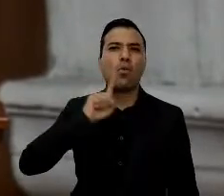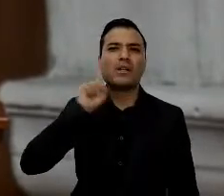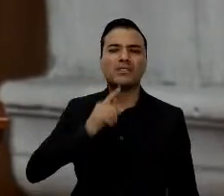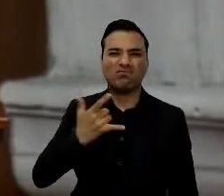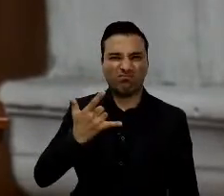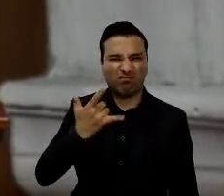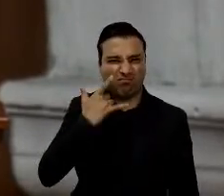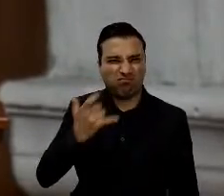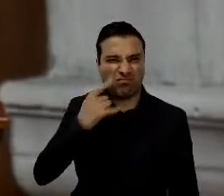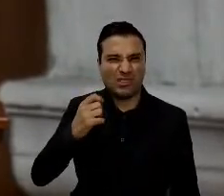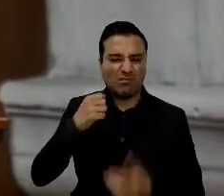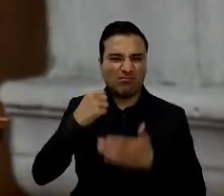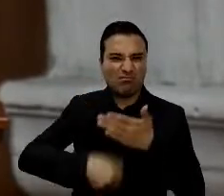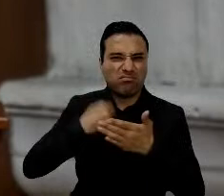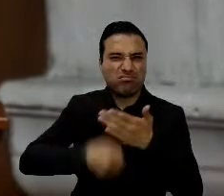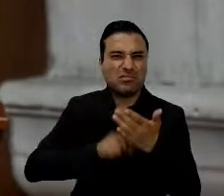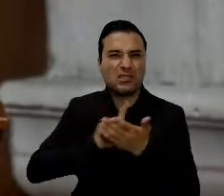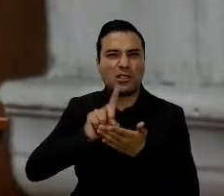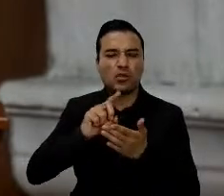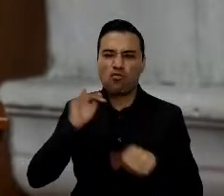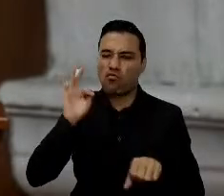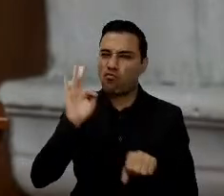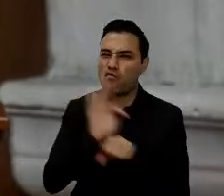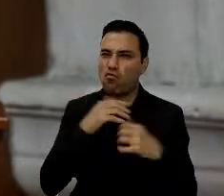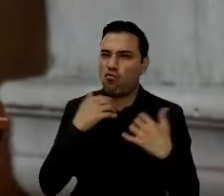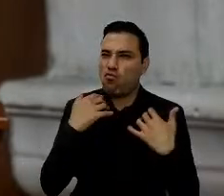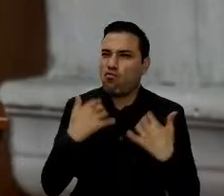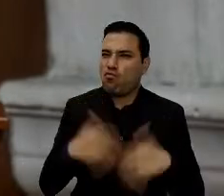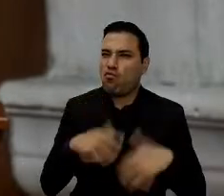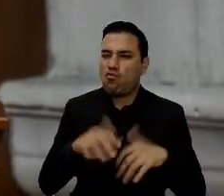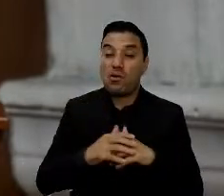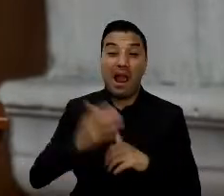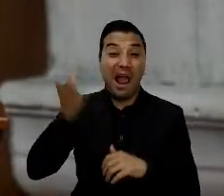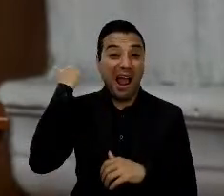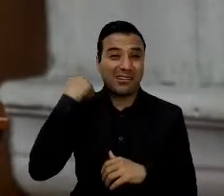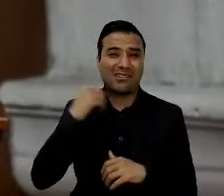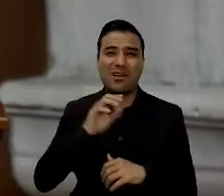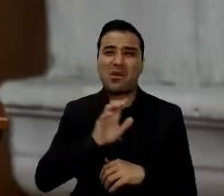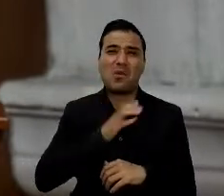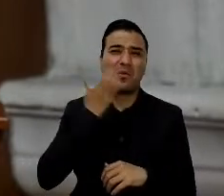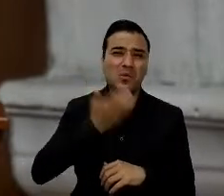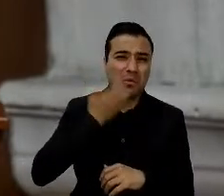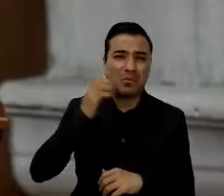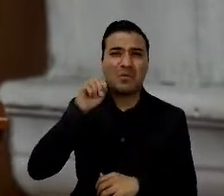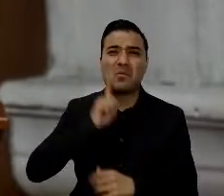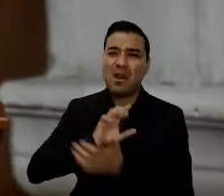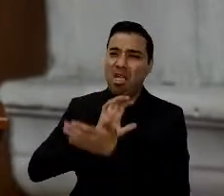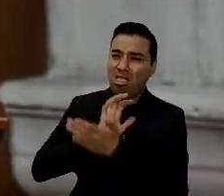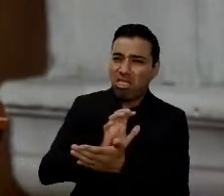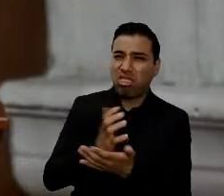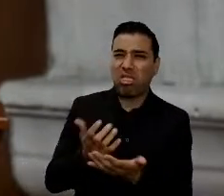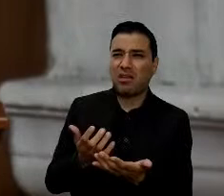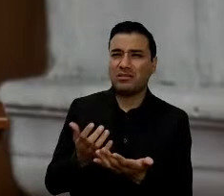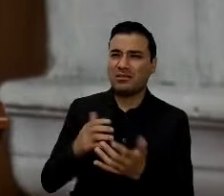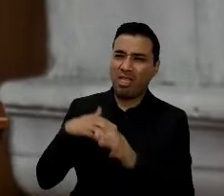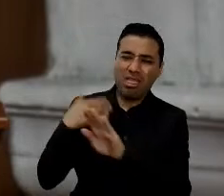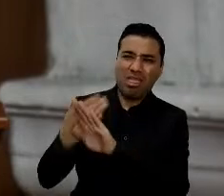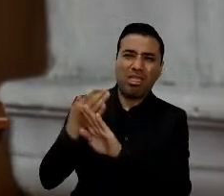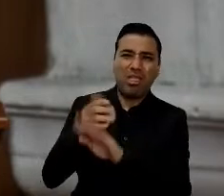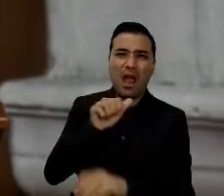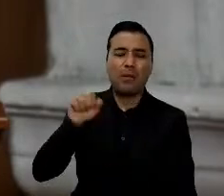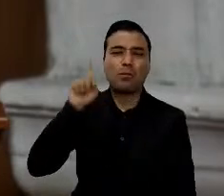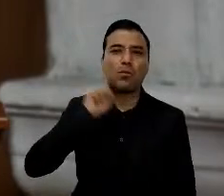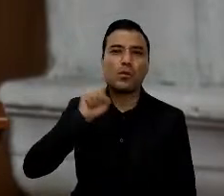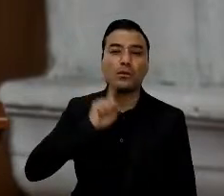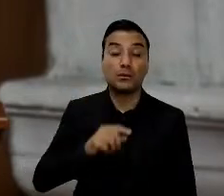para el ejercicio de nuestros derechos en una sociedad marcada por divisiones y exclusiones por solo ser mujer son